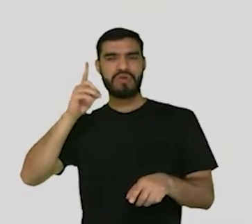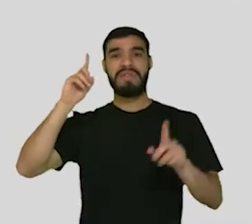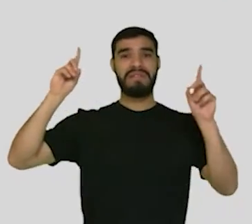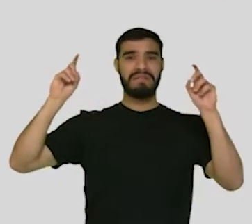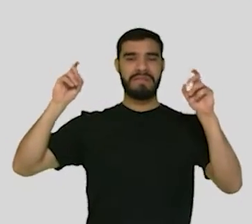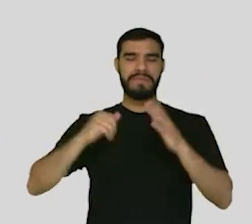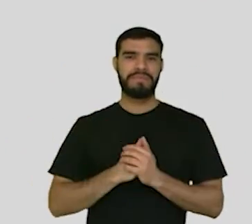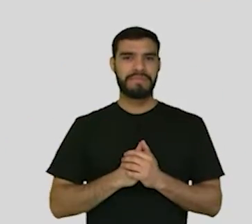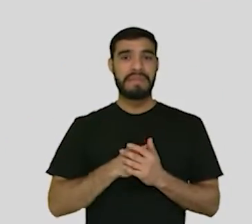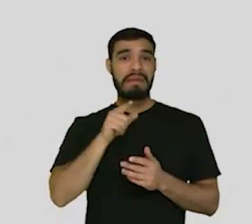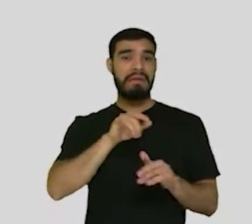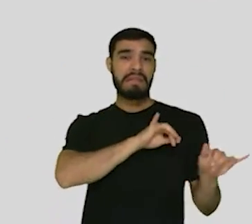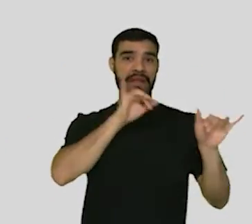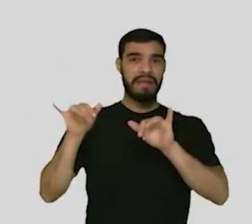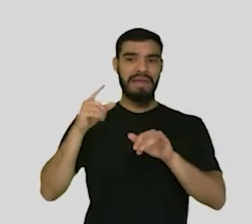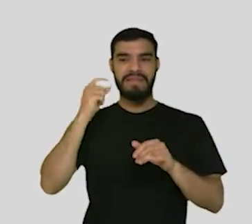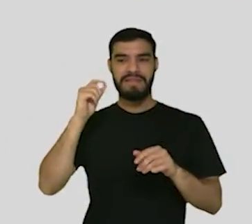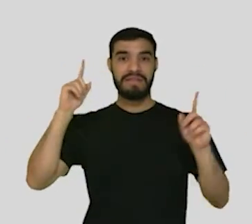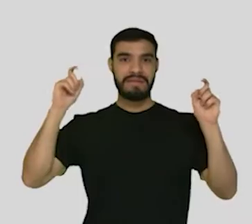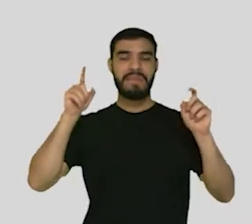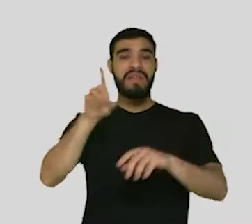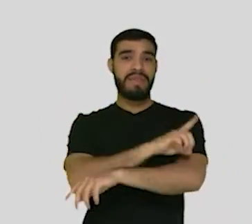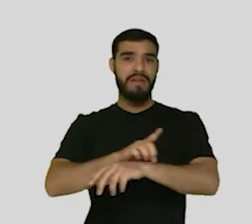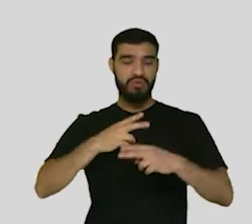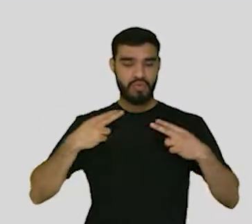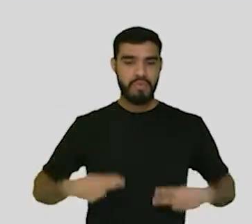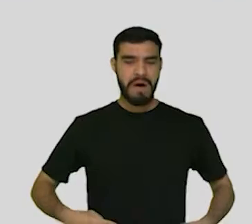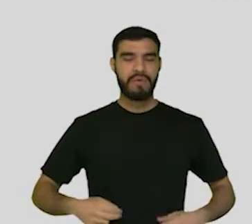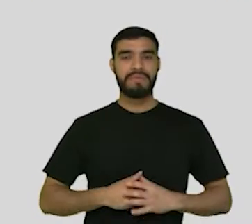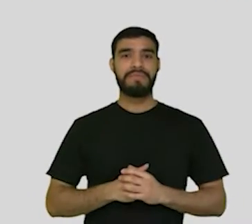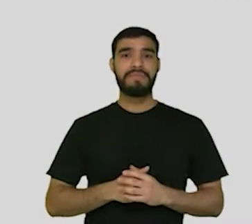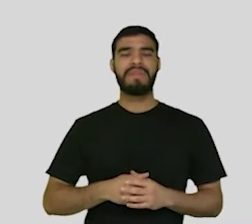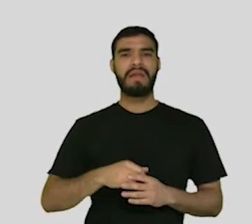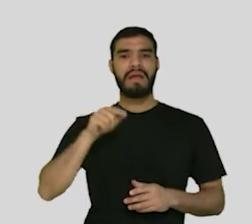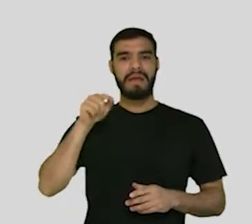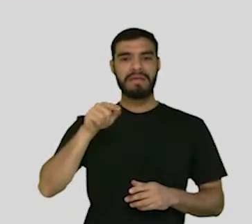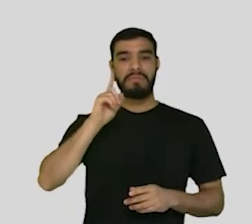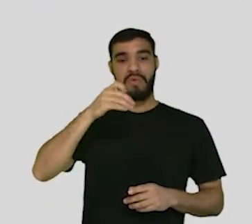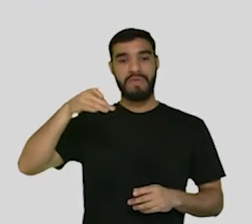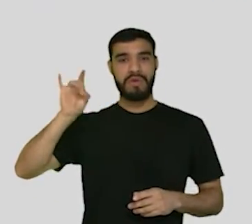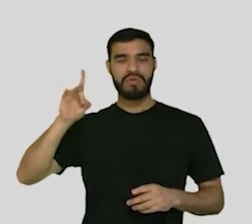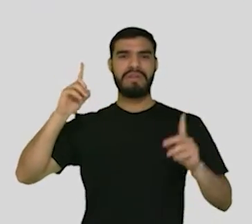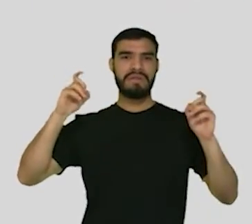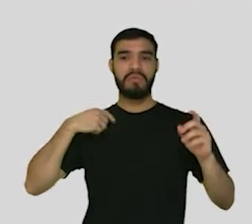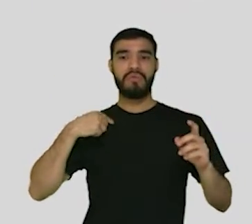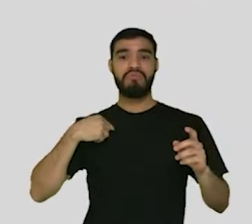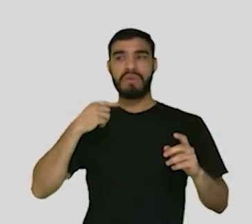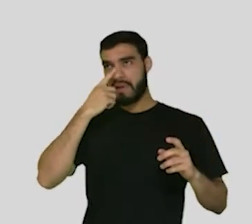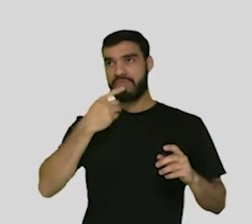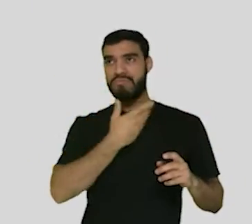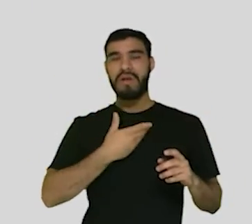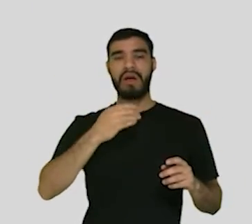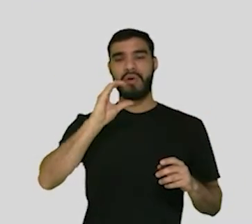1998 10 de diciembre de derecho humano ara 10 de diciembre es el día de los derechos humanos, ¿no? Pero guare cubas grago o ñande